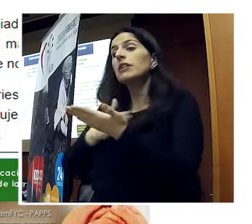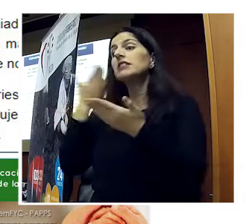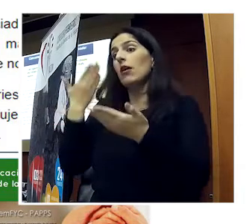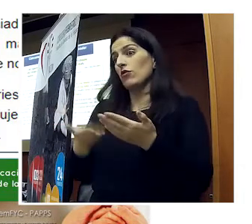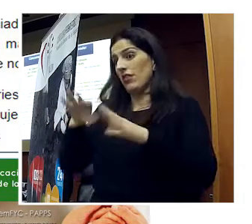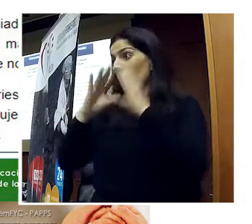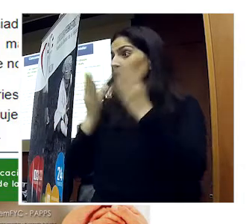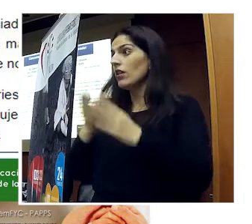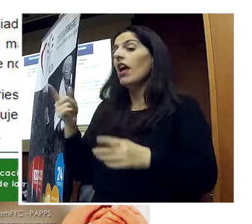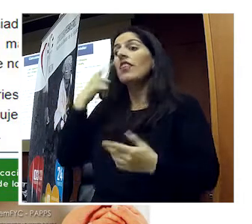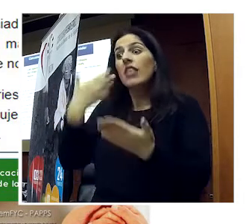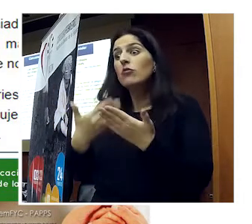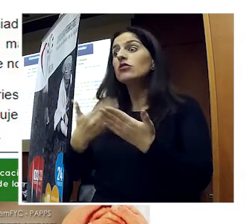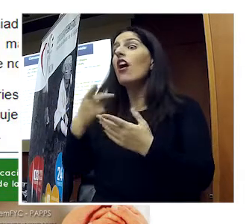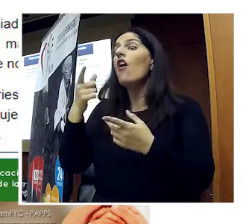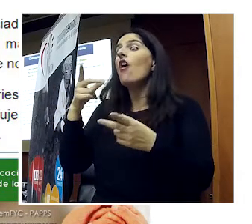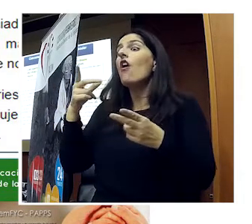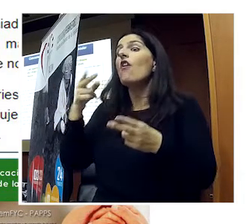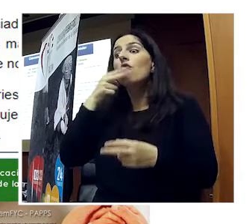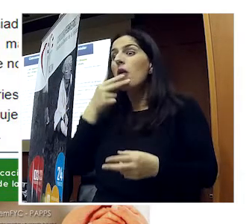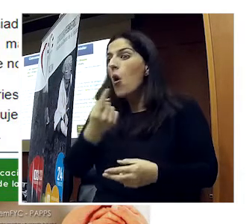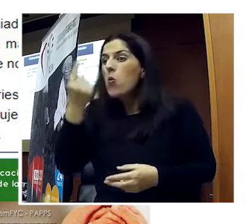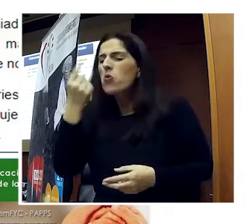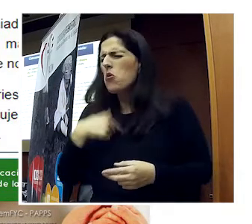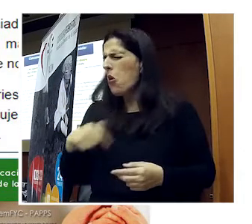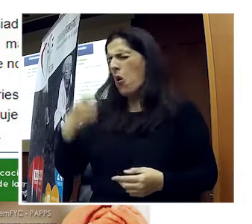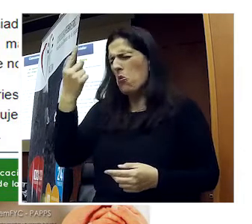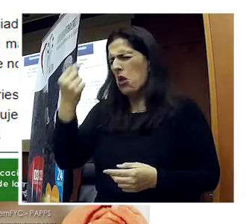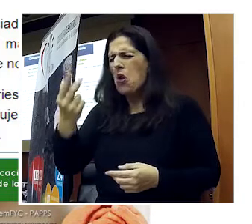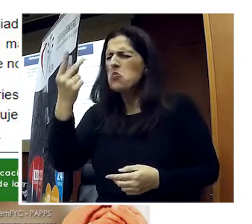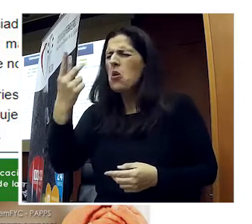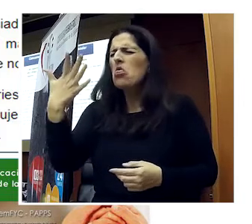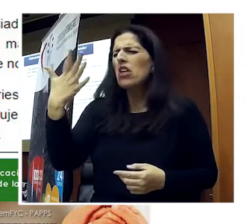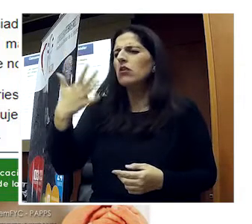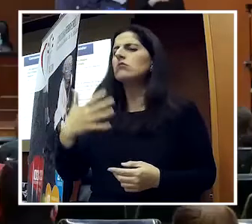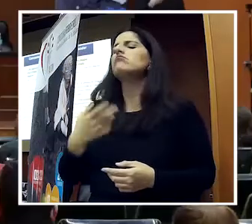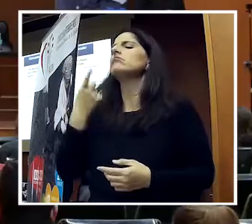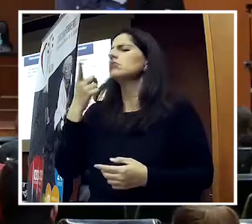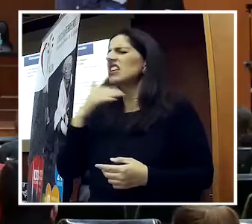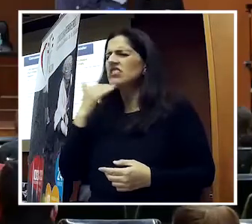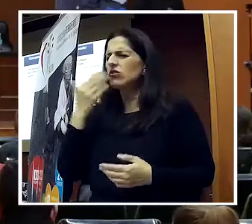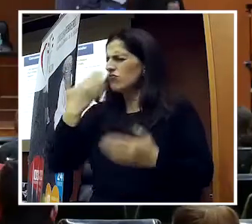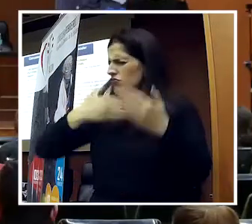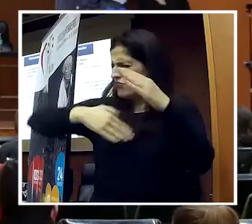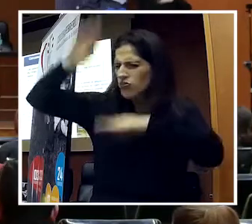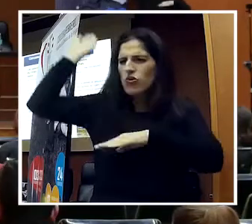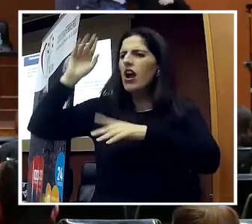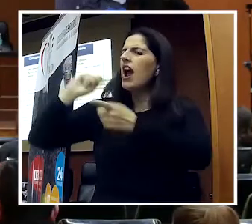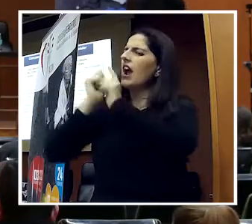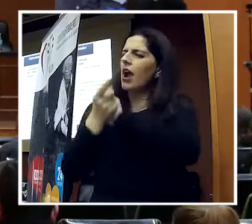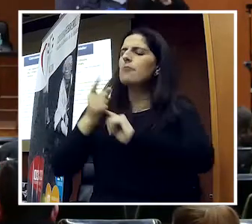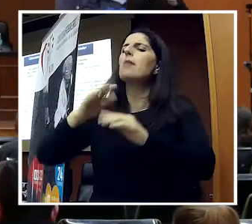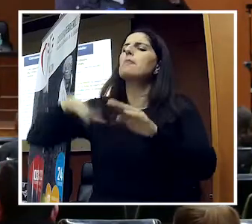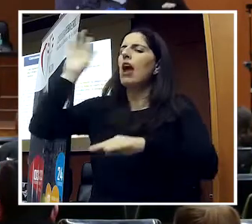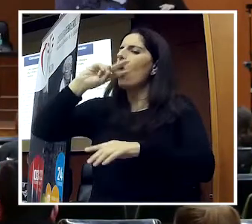que incluso los fumadores de poca cantidad de cigarrillos, de 1 a 5 cigarrillos al día, aumentan de forma considerable, fijaros,